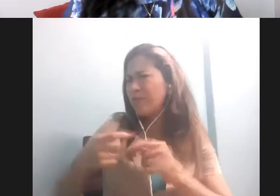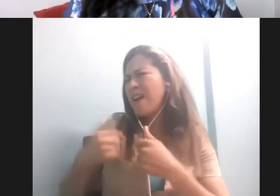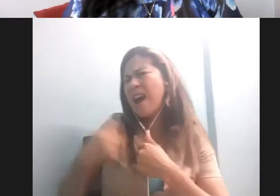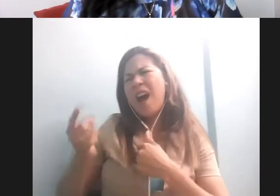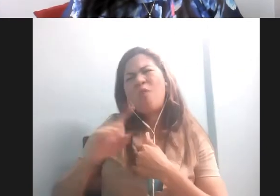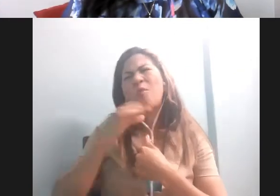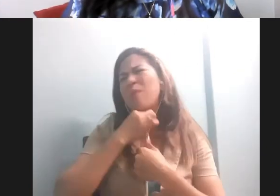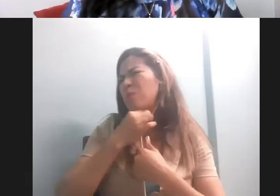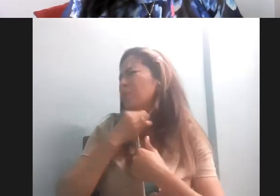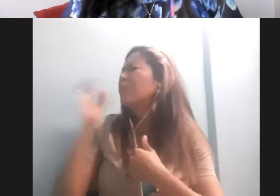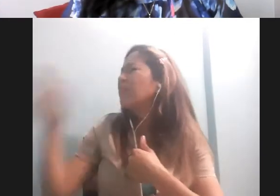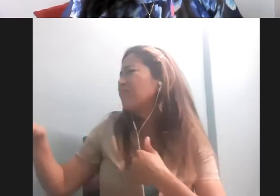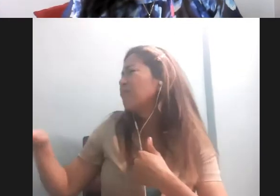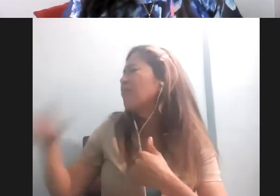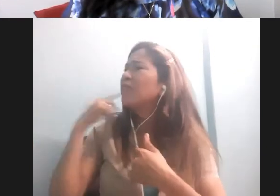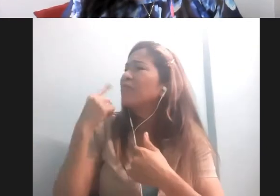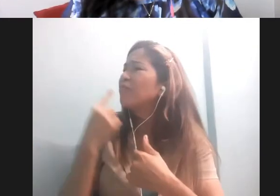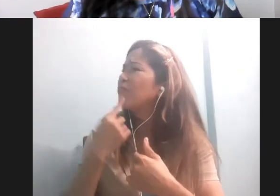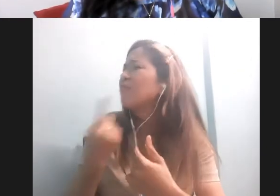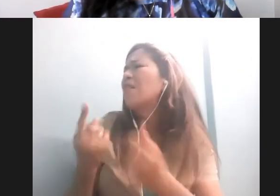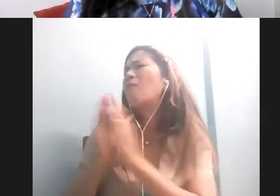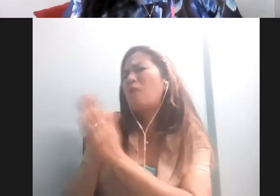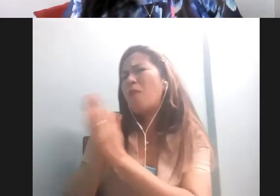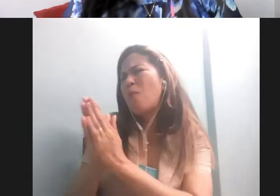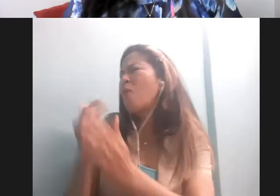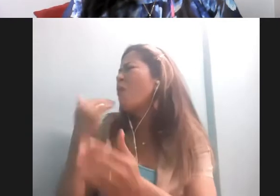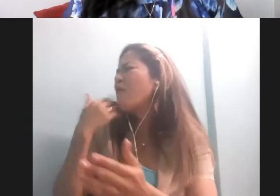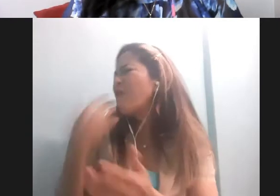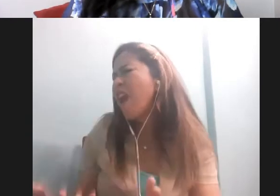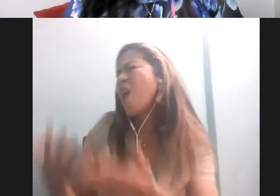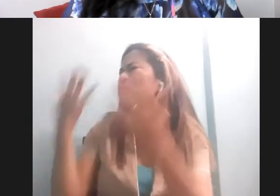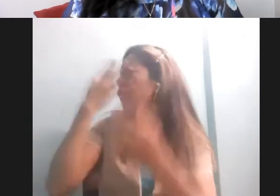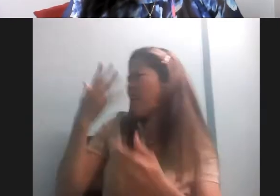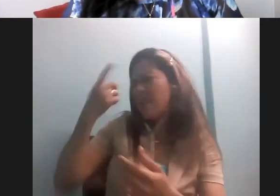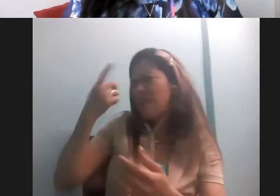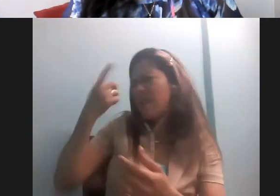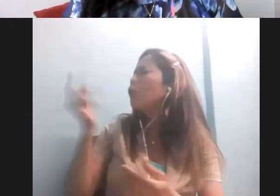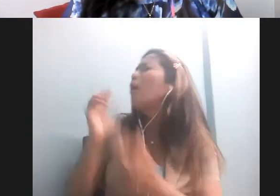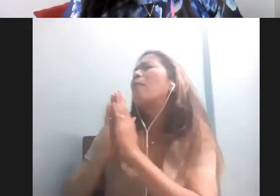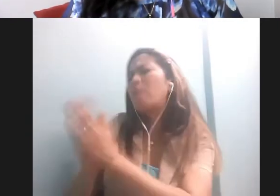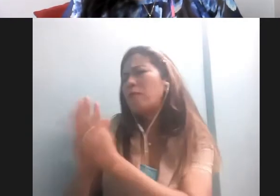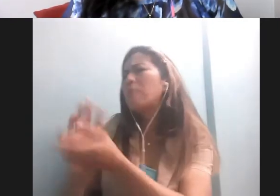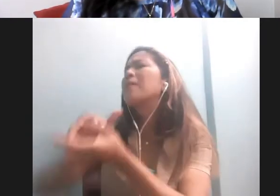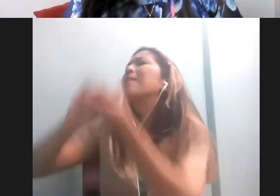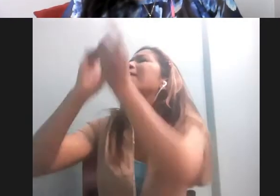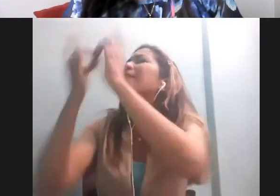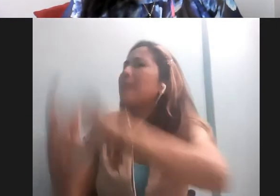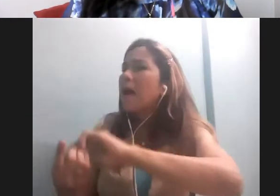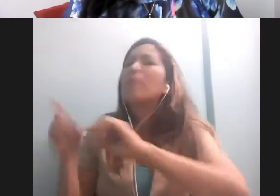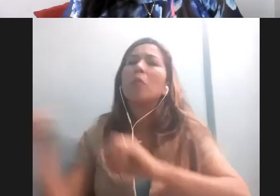al sordo que esa señal le parece despectiva o que no le gusta, que le gustaría que la cambiaran, y se puede cambiar.